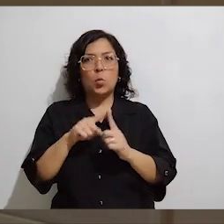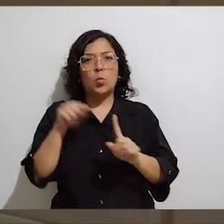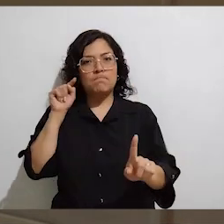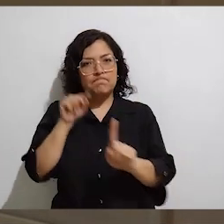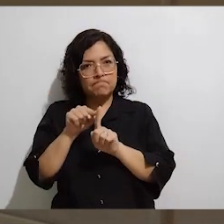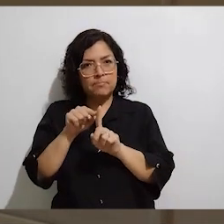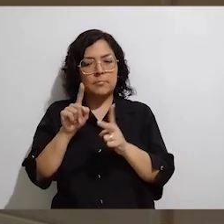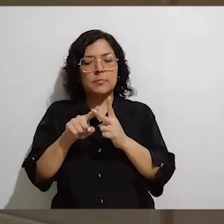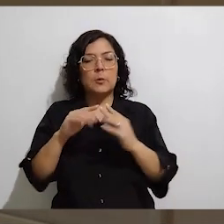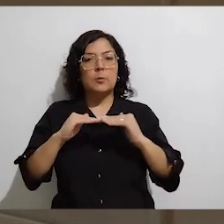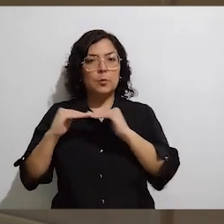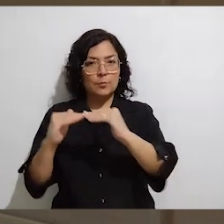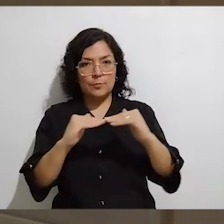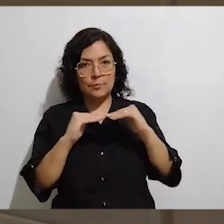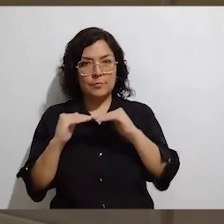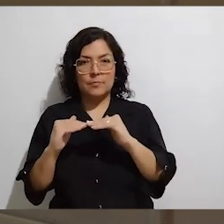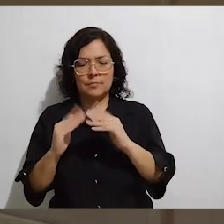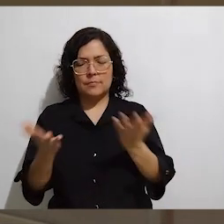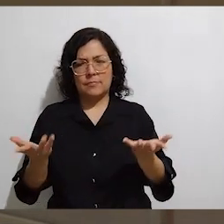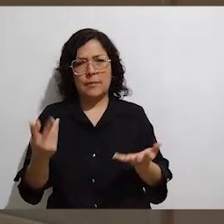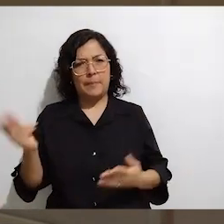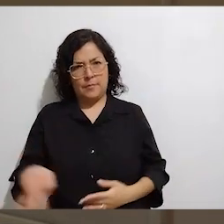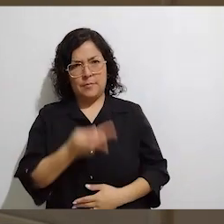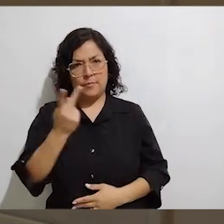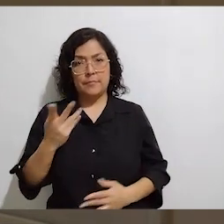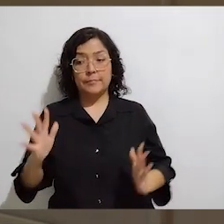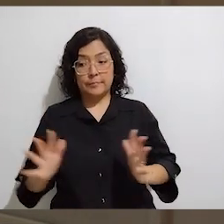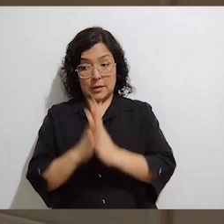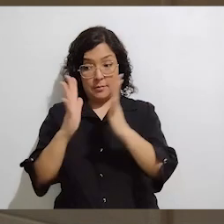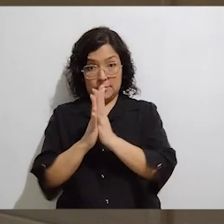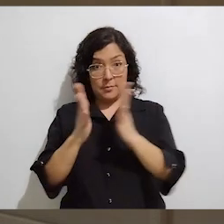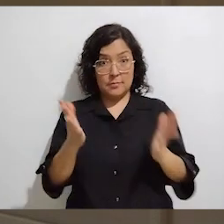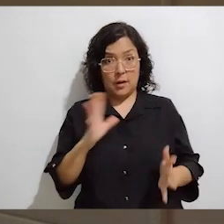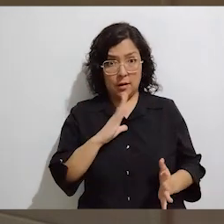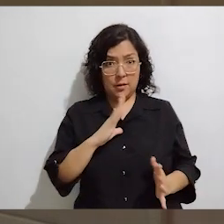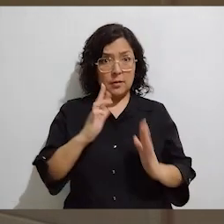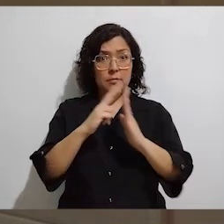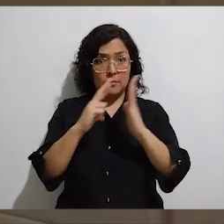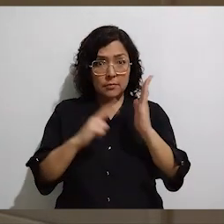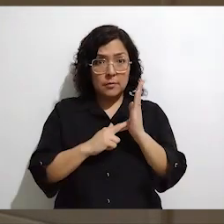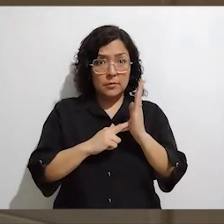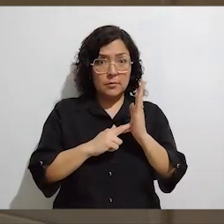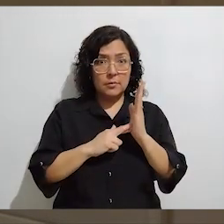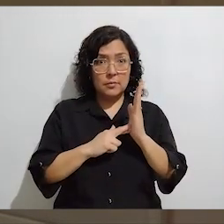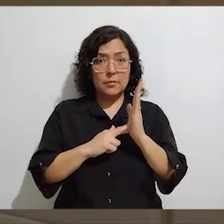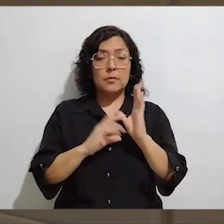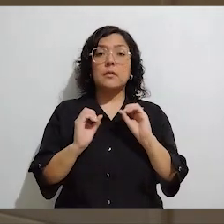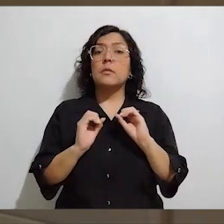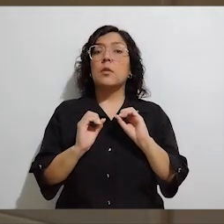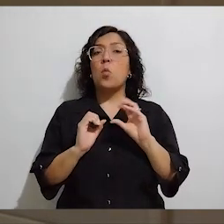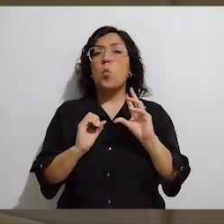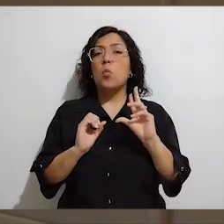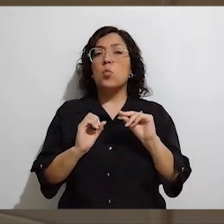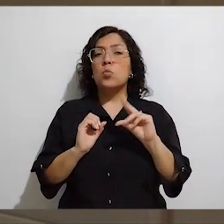imparcialidad. Pero en la materia de participación ciudadana me preguntaban si también había principios específicos de esta cultura